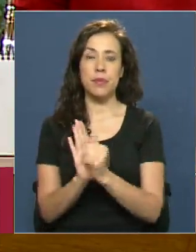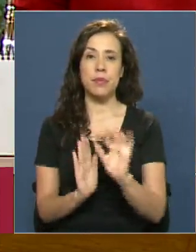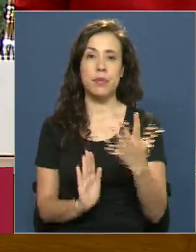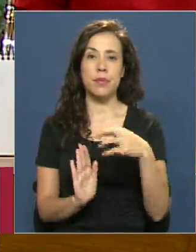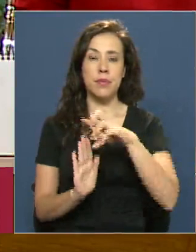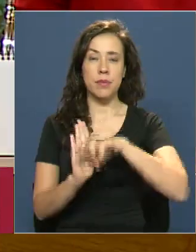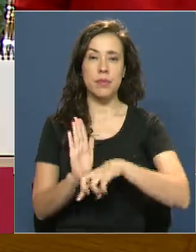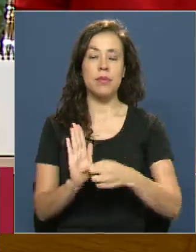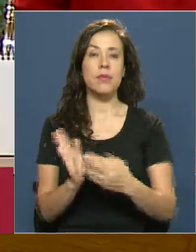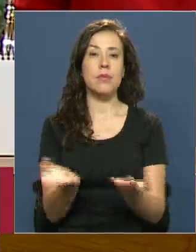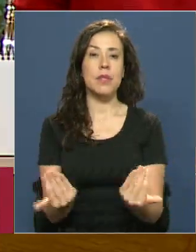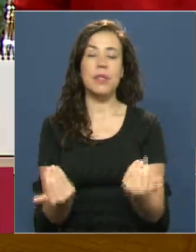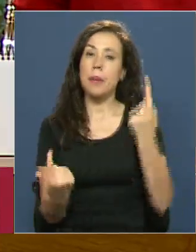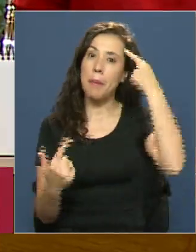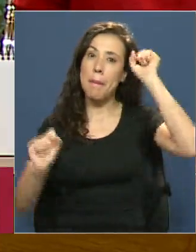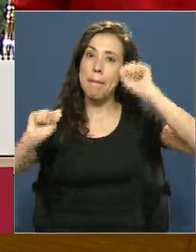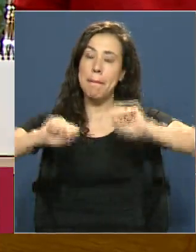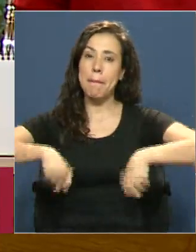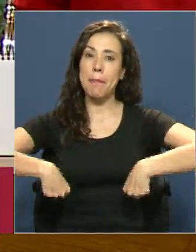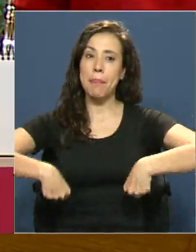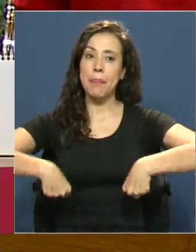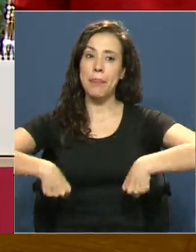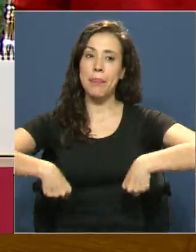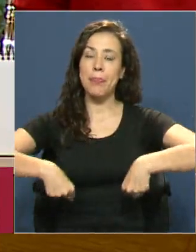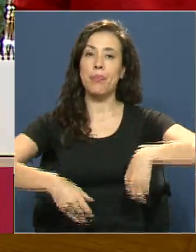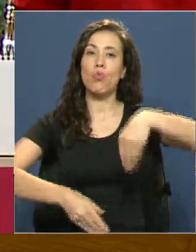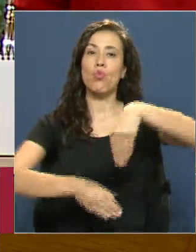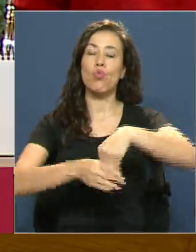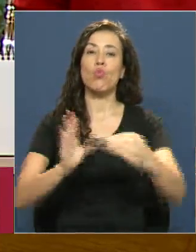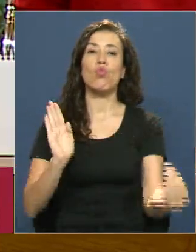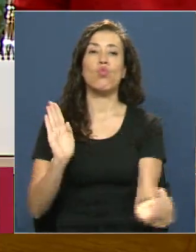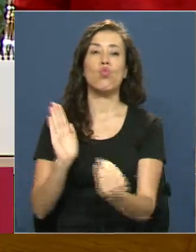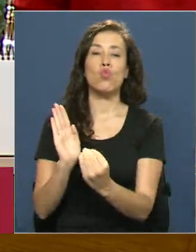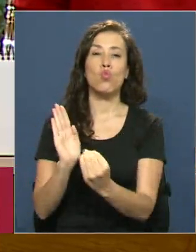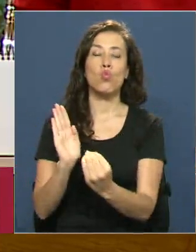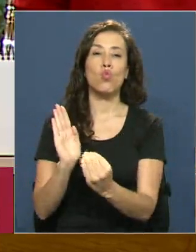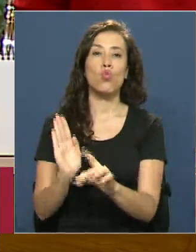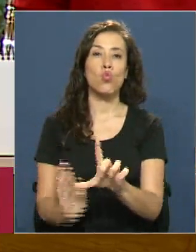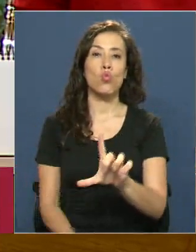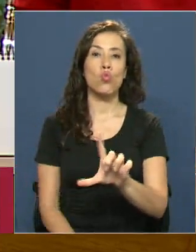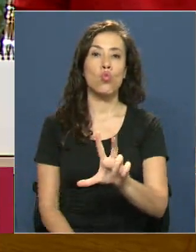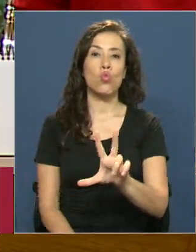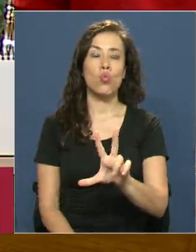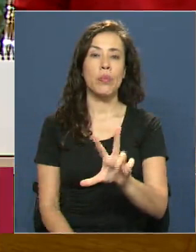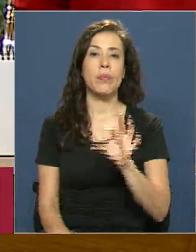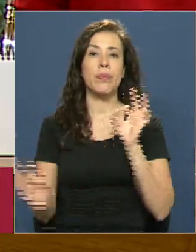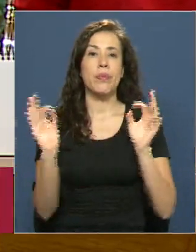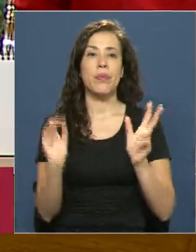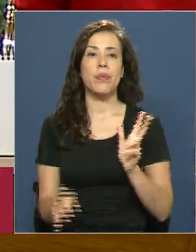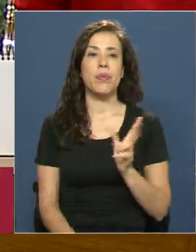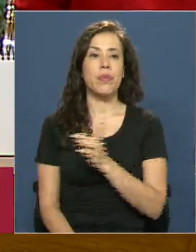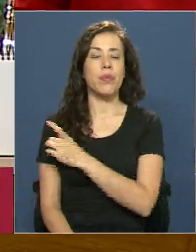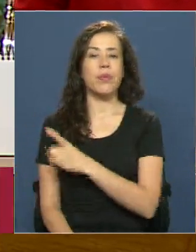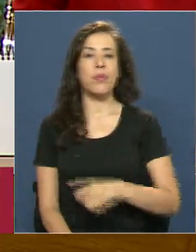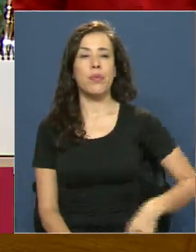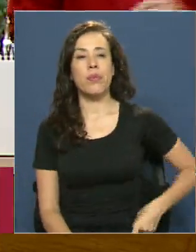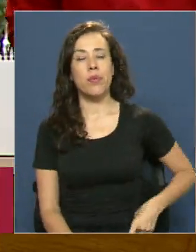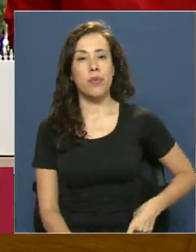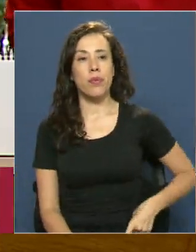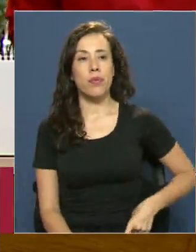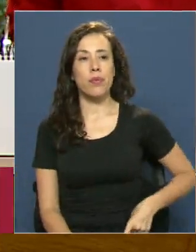del proyecto que requiere para su aprobación el voto favorable de 78 señoras y señores